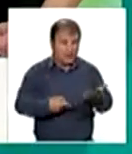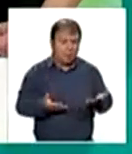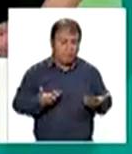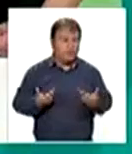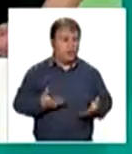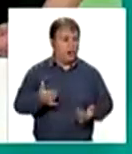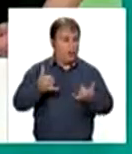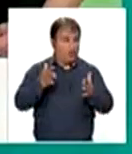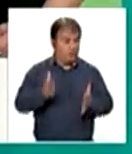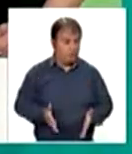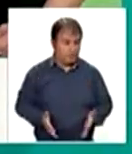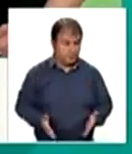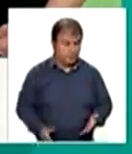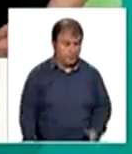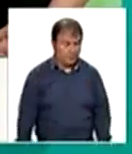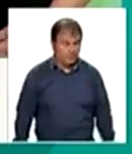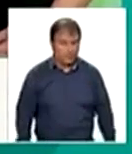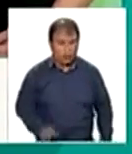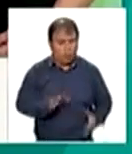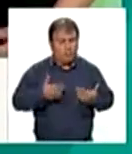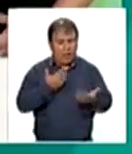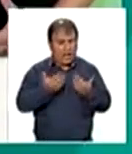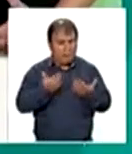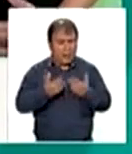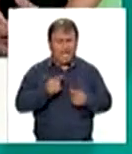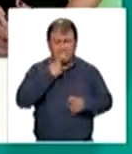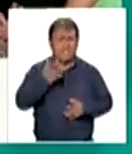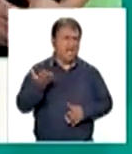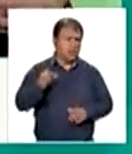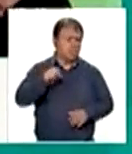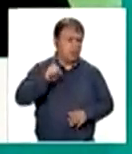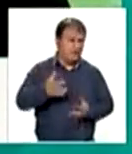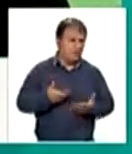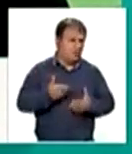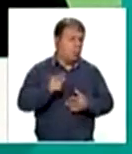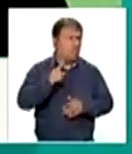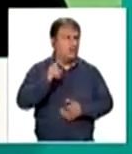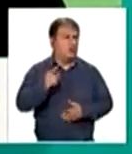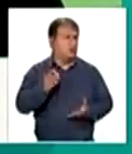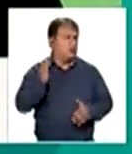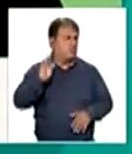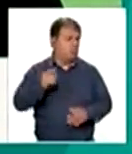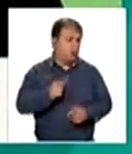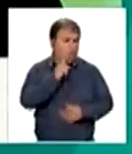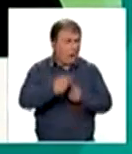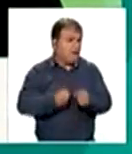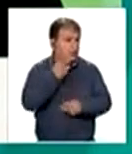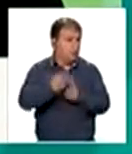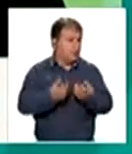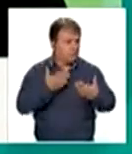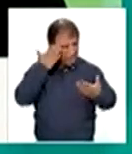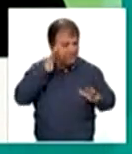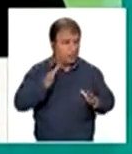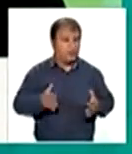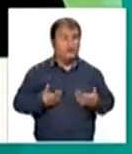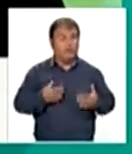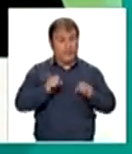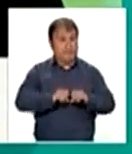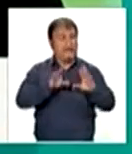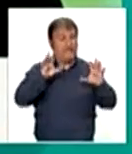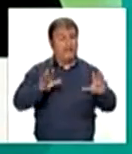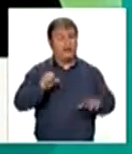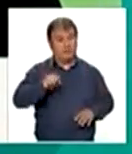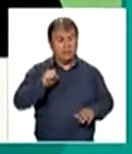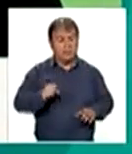al jugador. Entonces no podríamos adelantarnos a decir si va a ser 6 meses, 1 año, 2 años o 4 años. Lo que es claro es